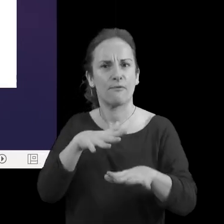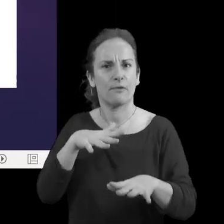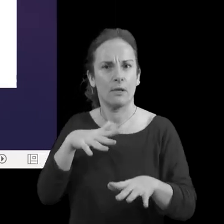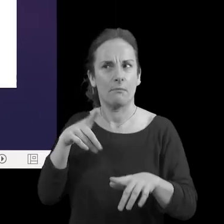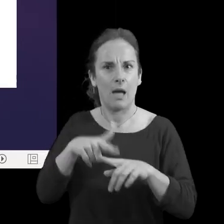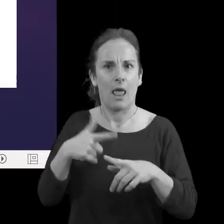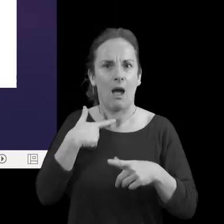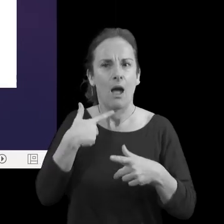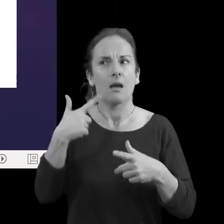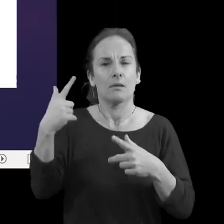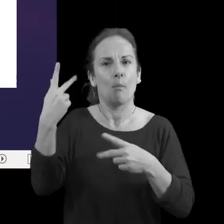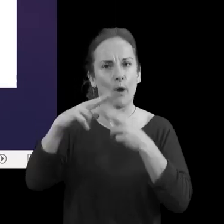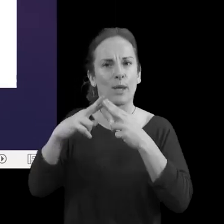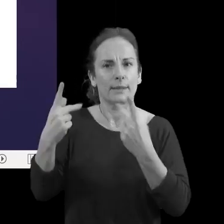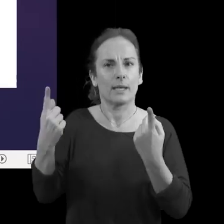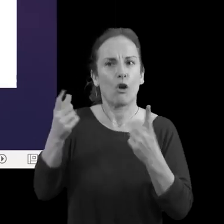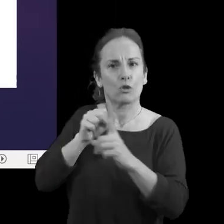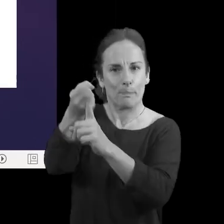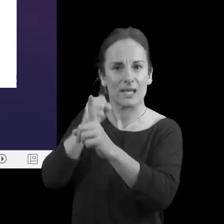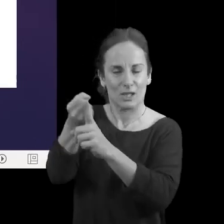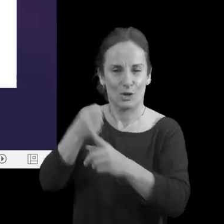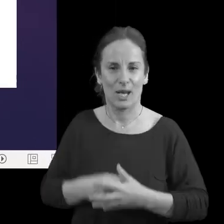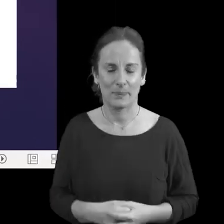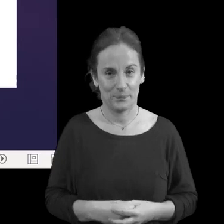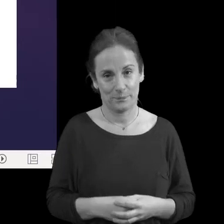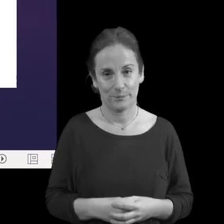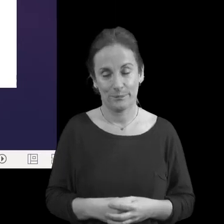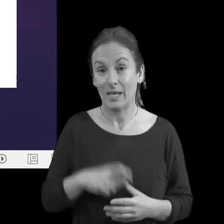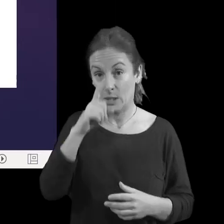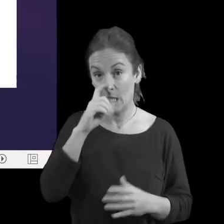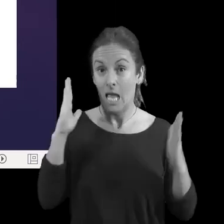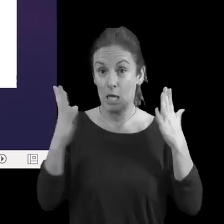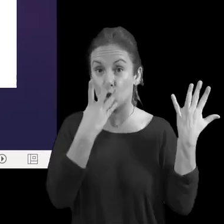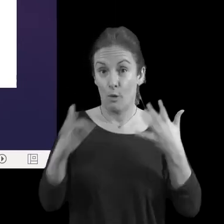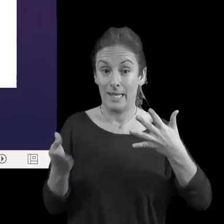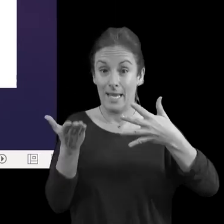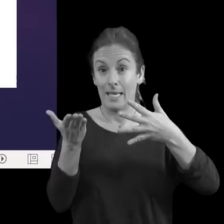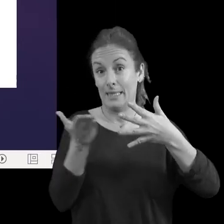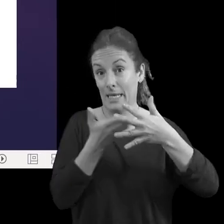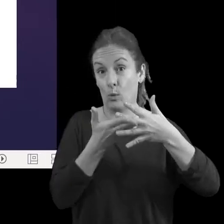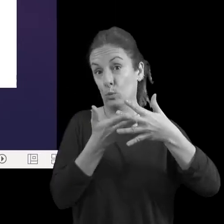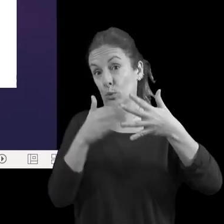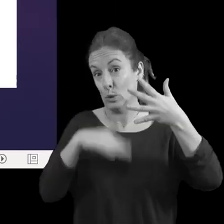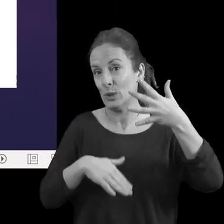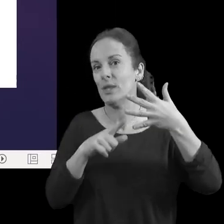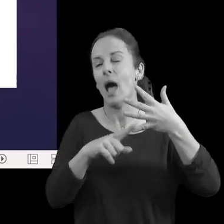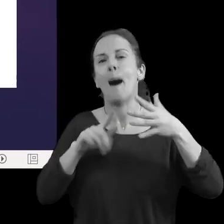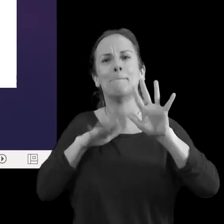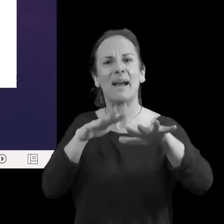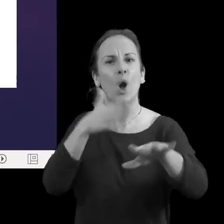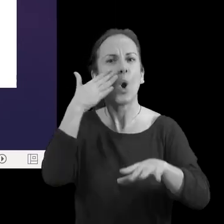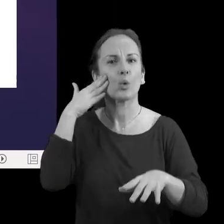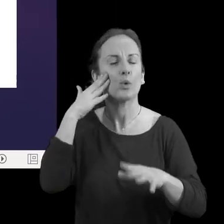a los políticos, ¿no? Entonces, a partir de mediados de los 90, la segunda mitad de los 90 es cuando las manifestaciones del orgullo empiezan a